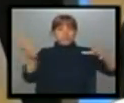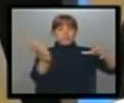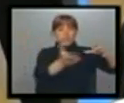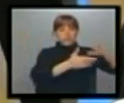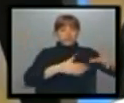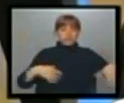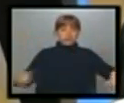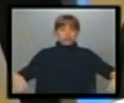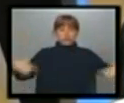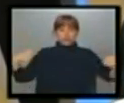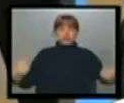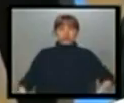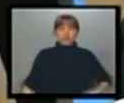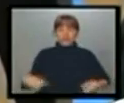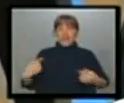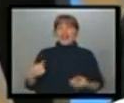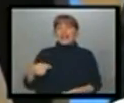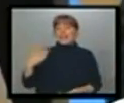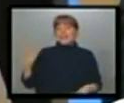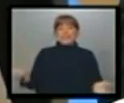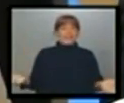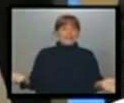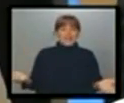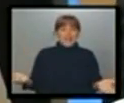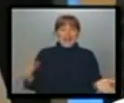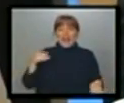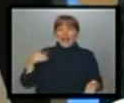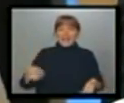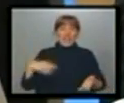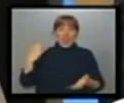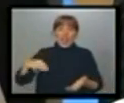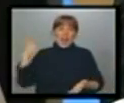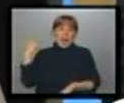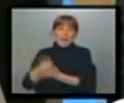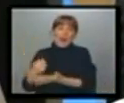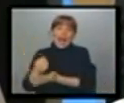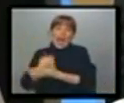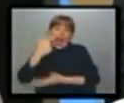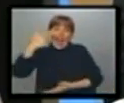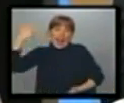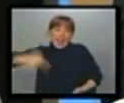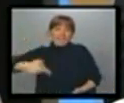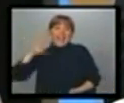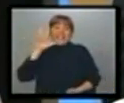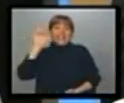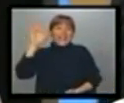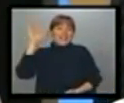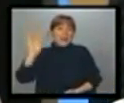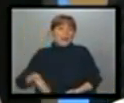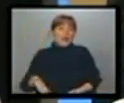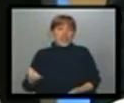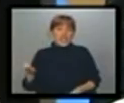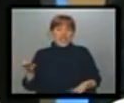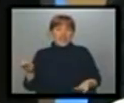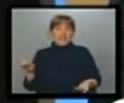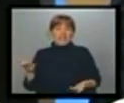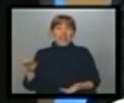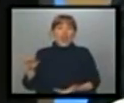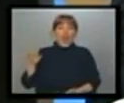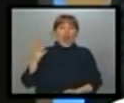de la cosecha la hacen los contratistas y tienen un 30% de gasto que va en el gasoil, entre 500 y 800 litros de